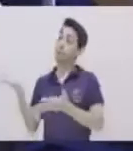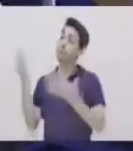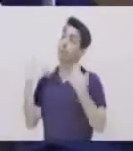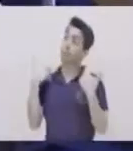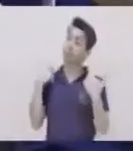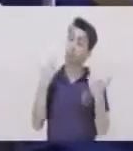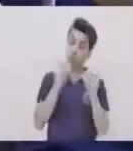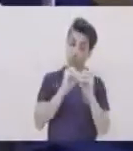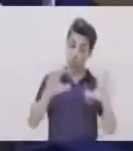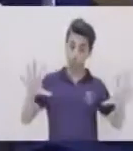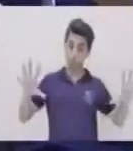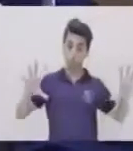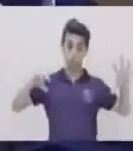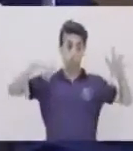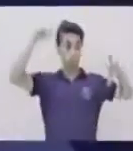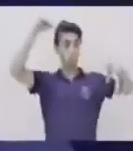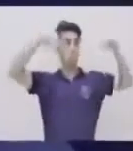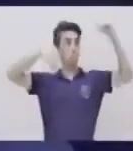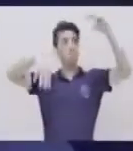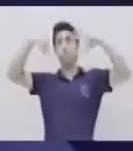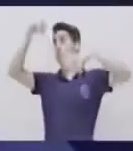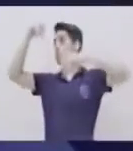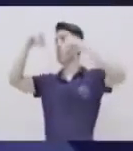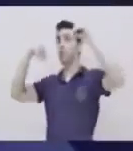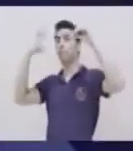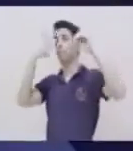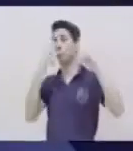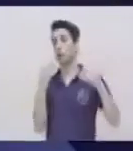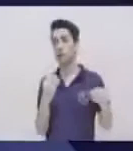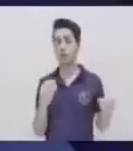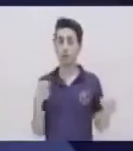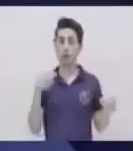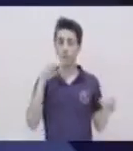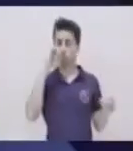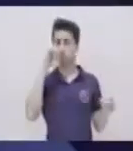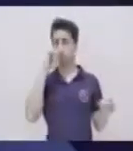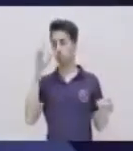Iremos a un palacio muy bonito, lleno de lujos,